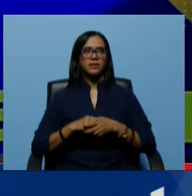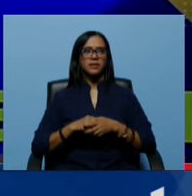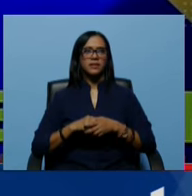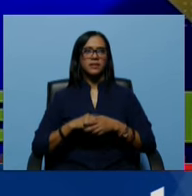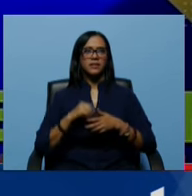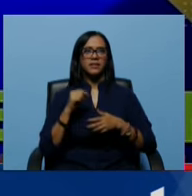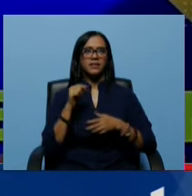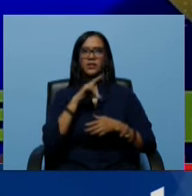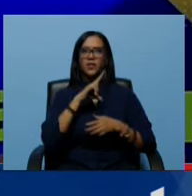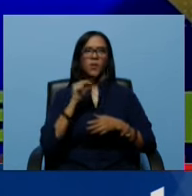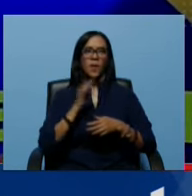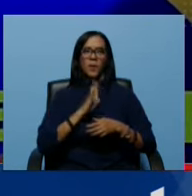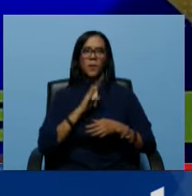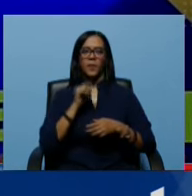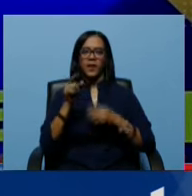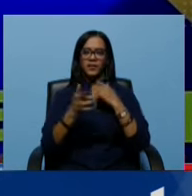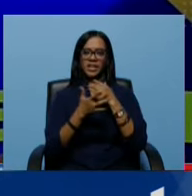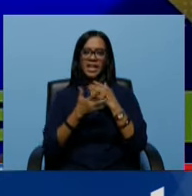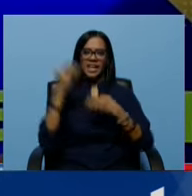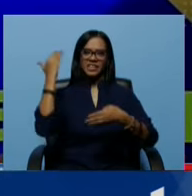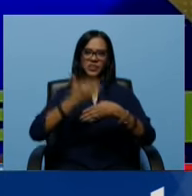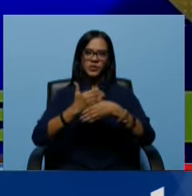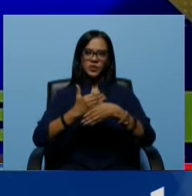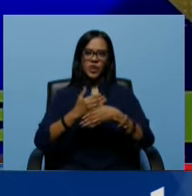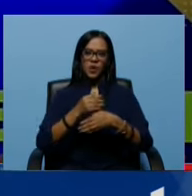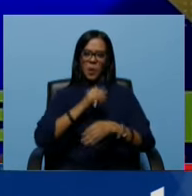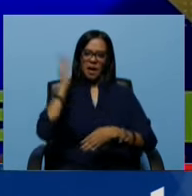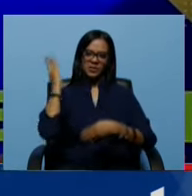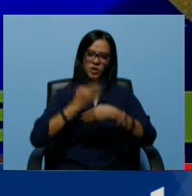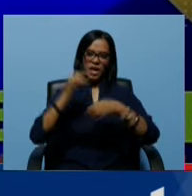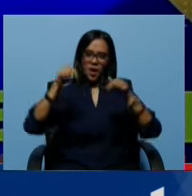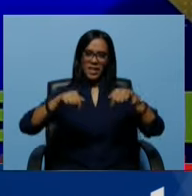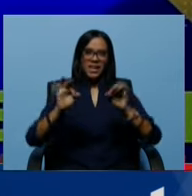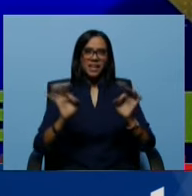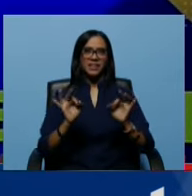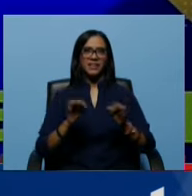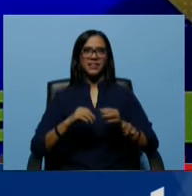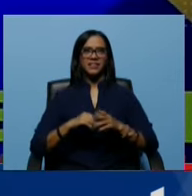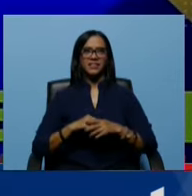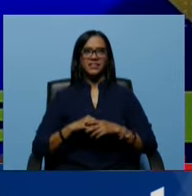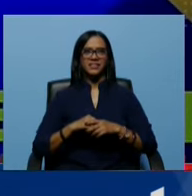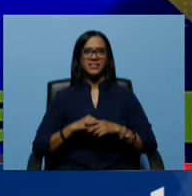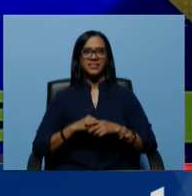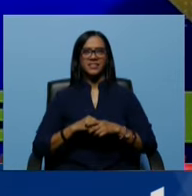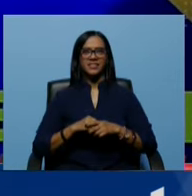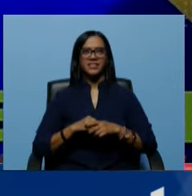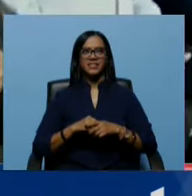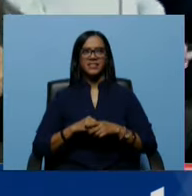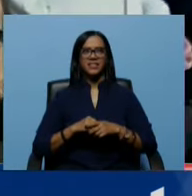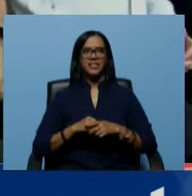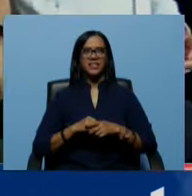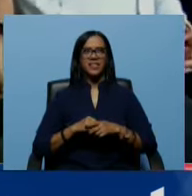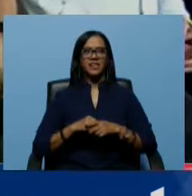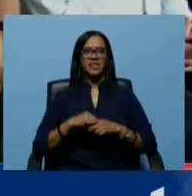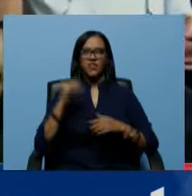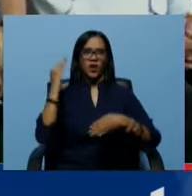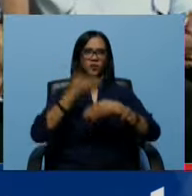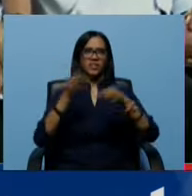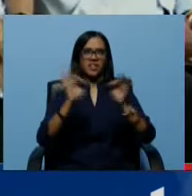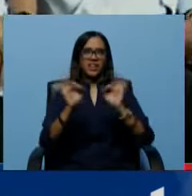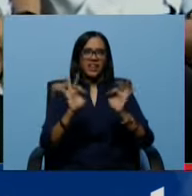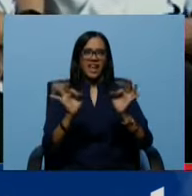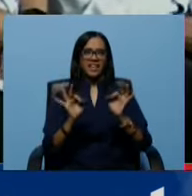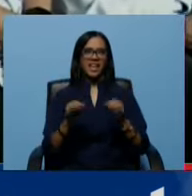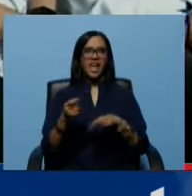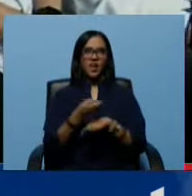técnicas de coacción. ¿No has coaccionado a nadie aquí hoy? ¿Ah? ¿No has coaccionado a nadie?